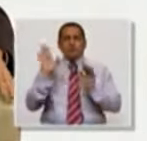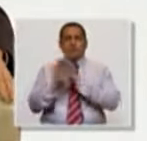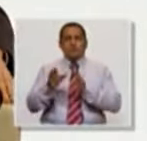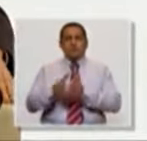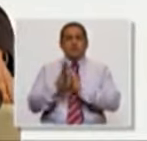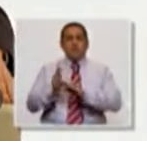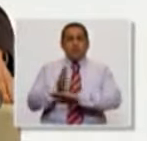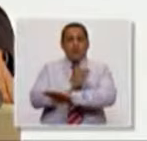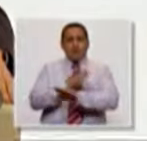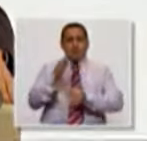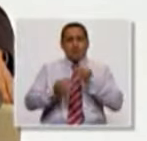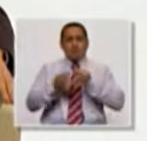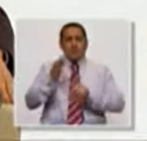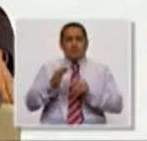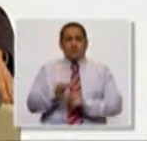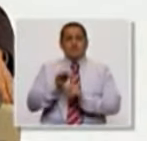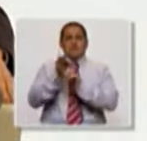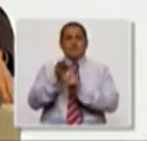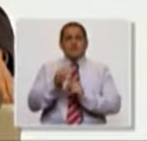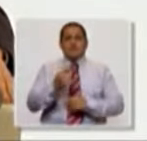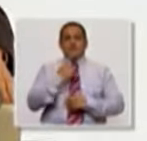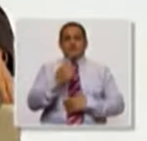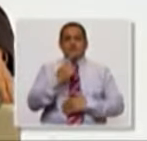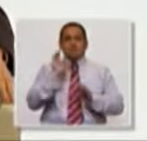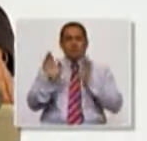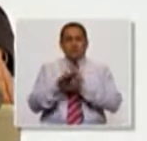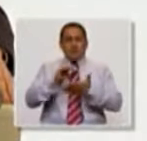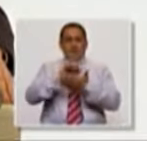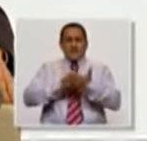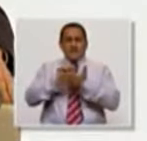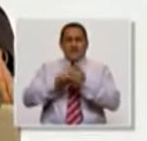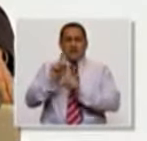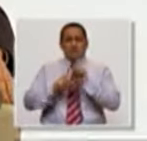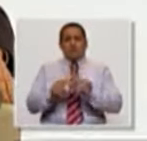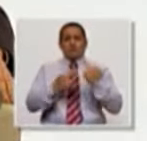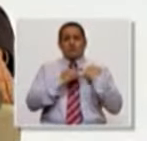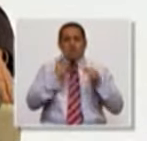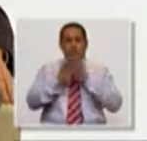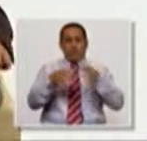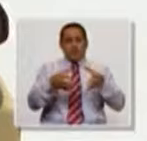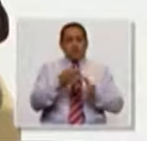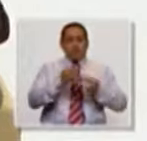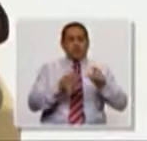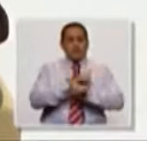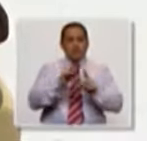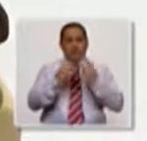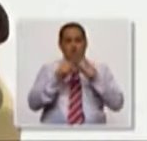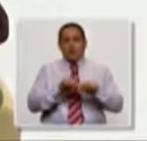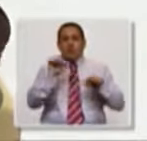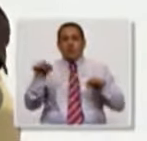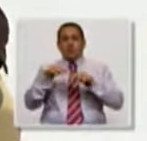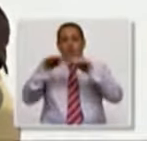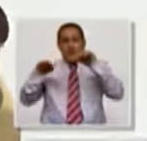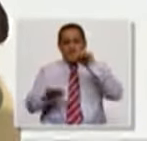solido hacer a nivel de juzgados especializados es quitarle algunas competencias, es decir, estos juzgados ya no ven eso, tienen que verlo los que están